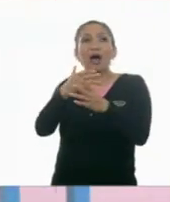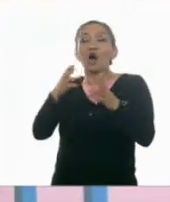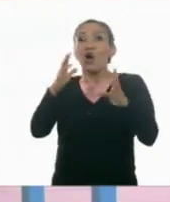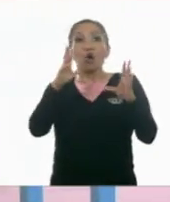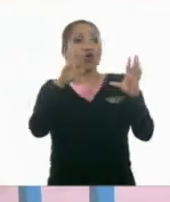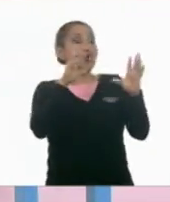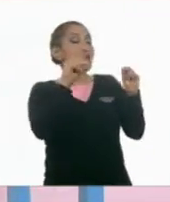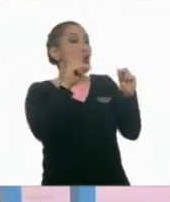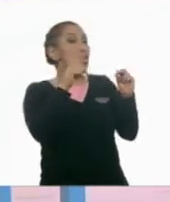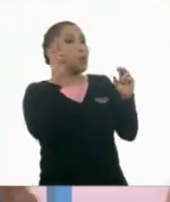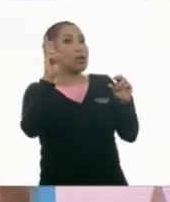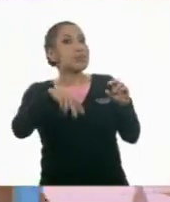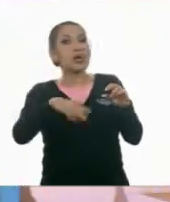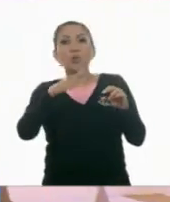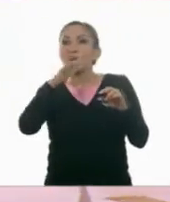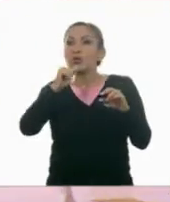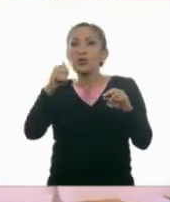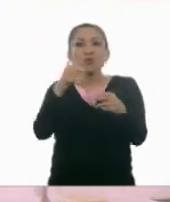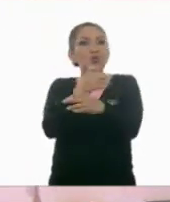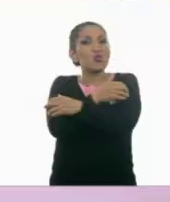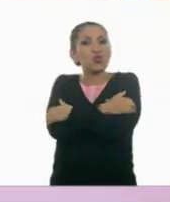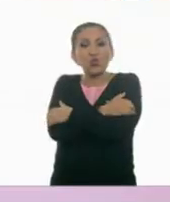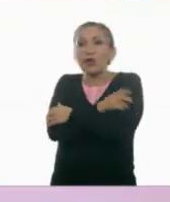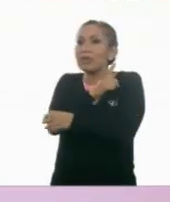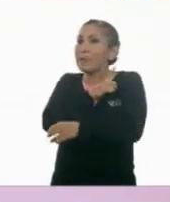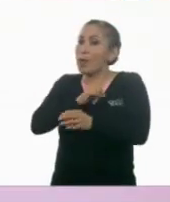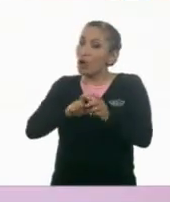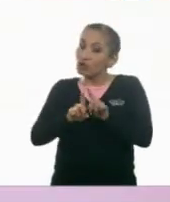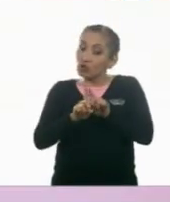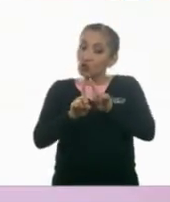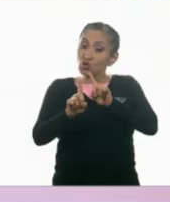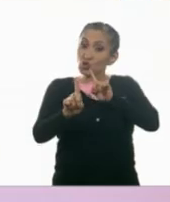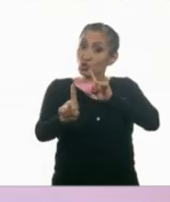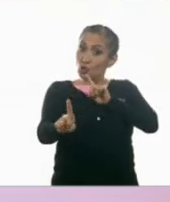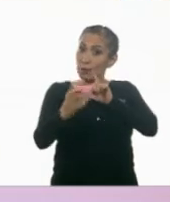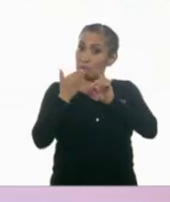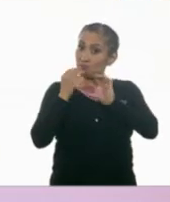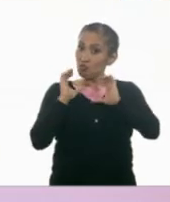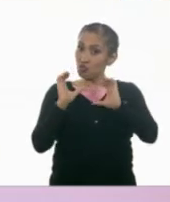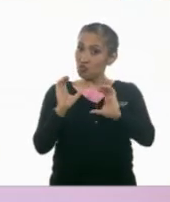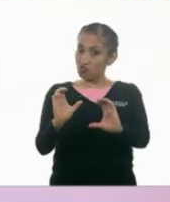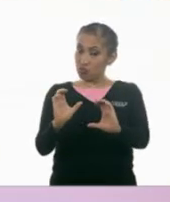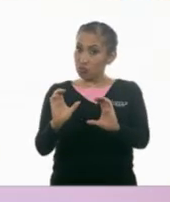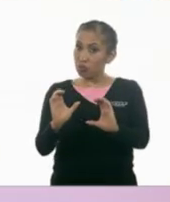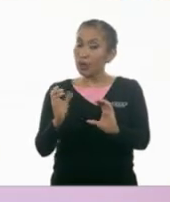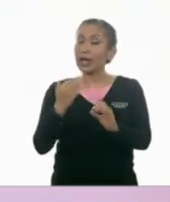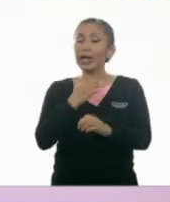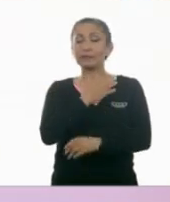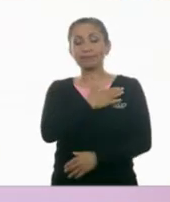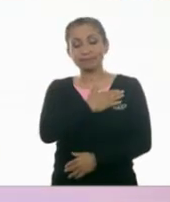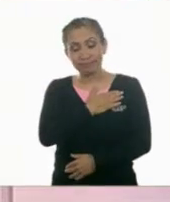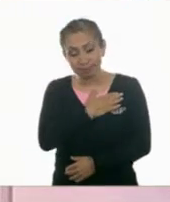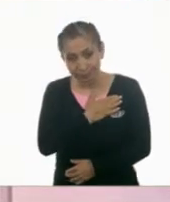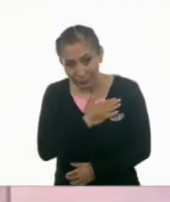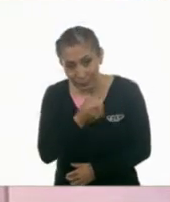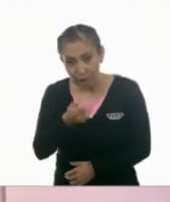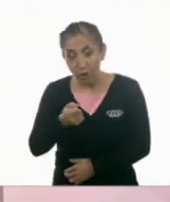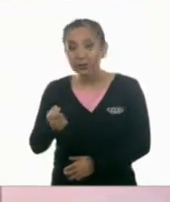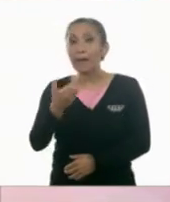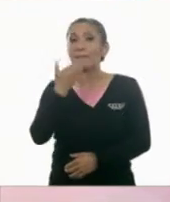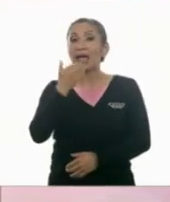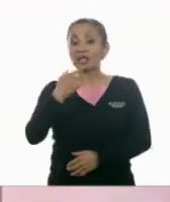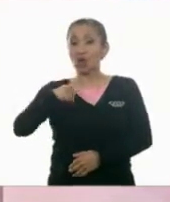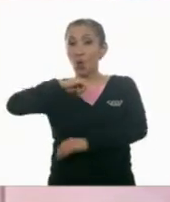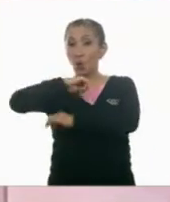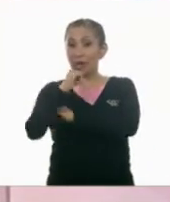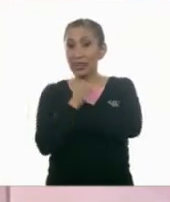¡No! Ay, cierto, que no nos podemos abrazar. Sí. Debemos mantener la sana distancia. Y nos saludamos así. Muy bien, voy